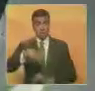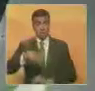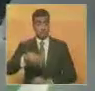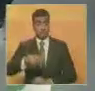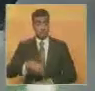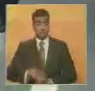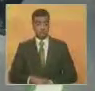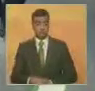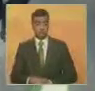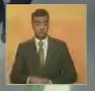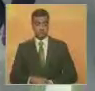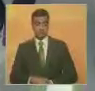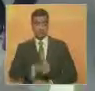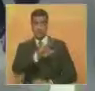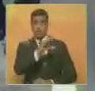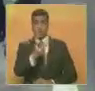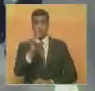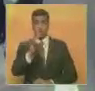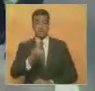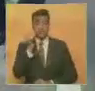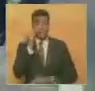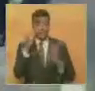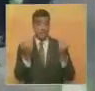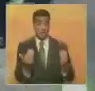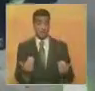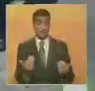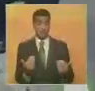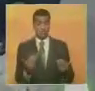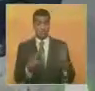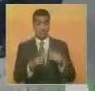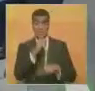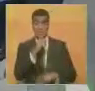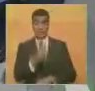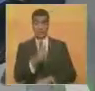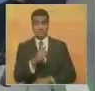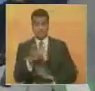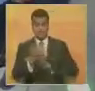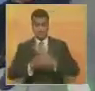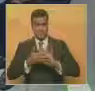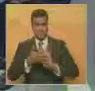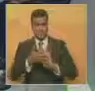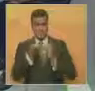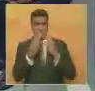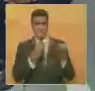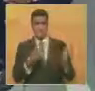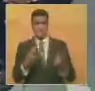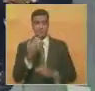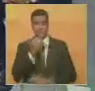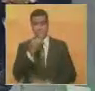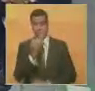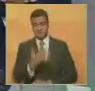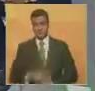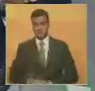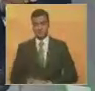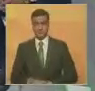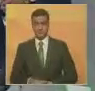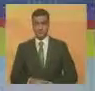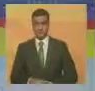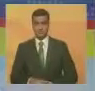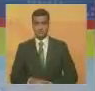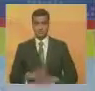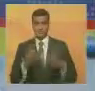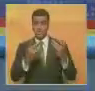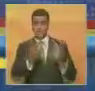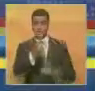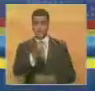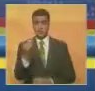exactamente 200 venezolanas hasta el momento afectadas por implantes pip bienvenido bueno es correcto en realidad el número